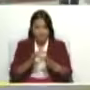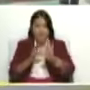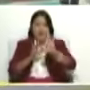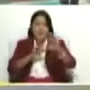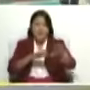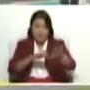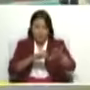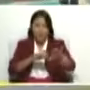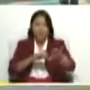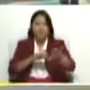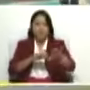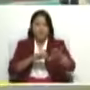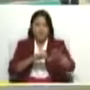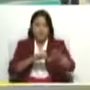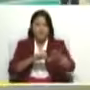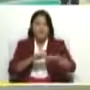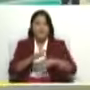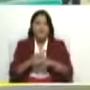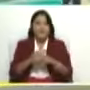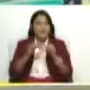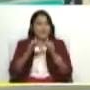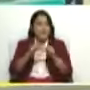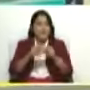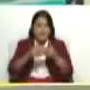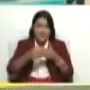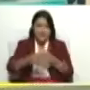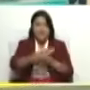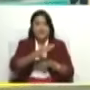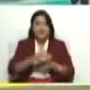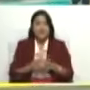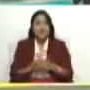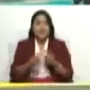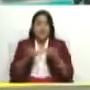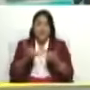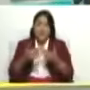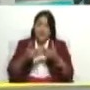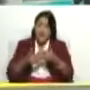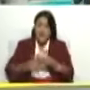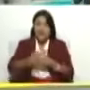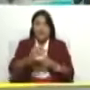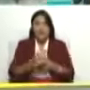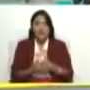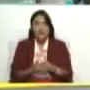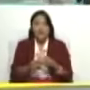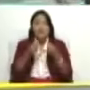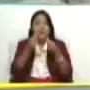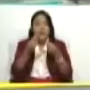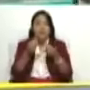de hoy de siempre de aquí en adelante